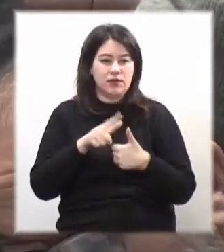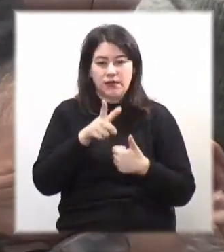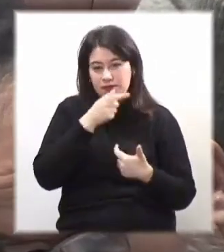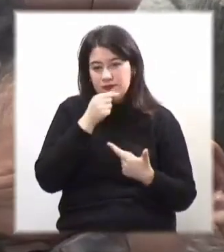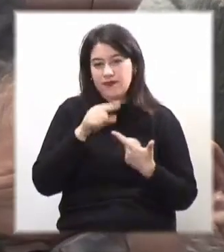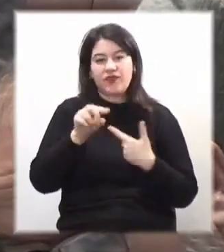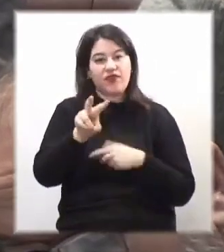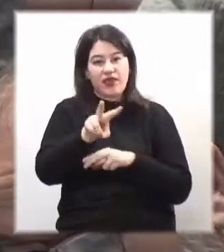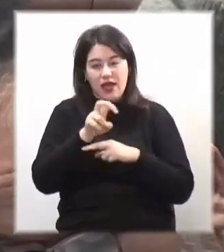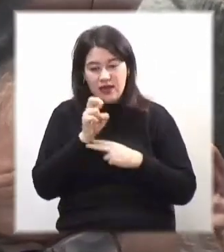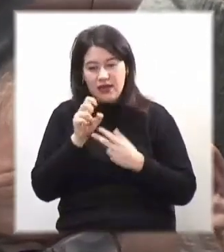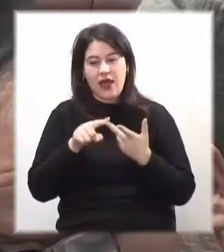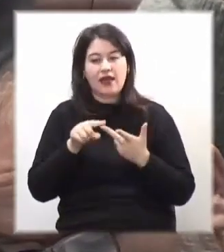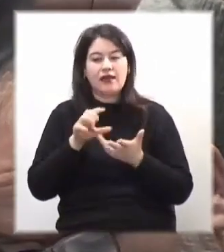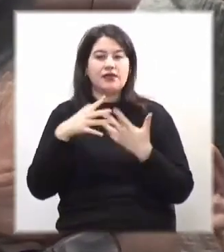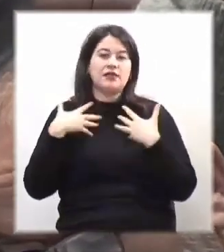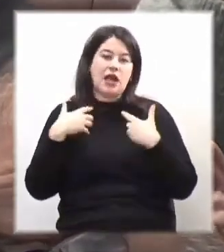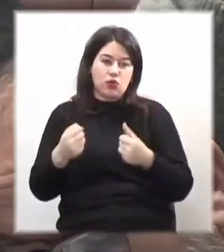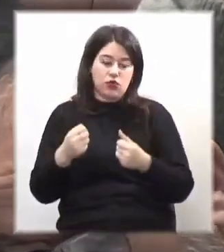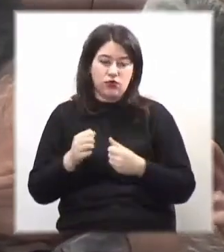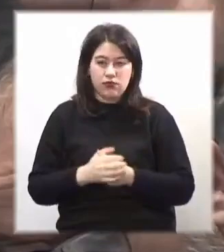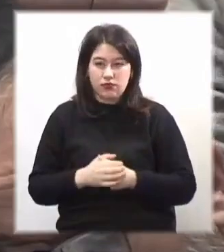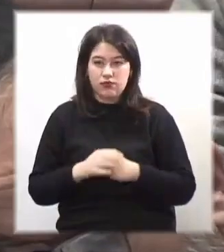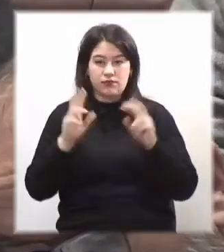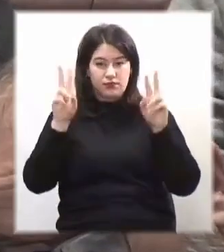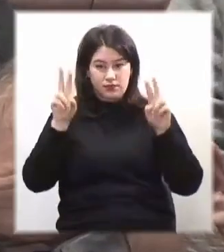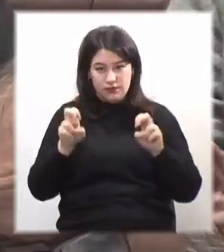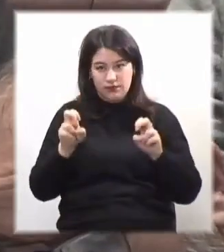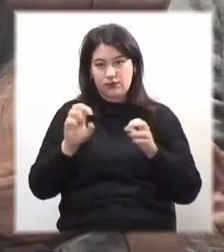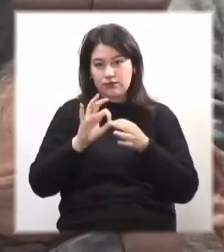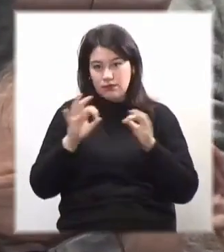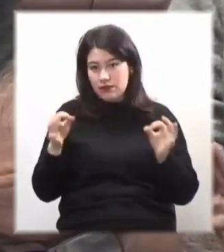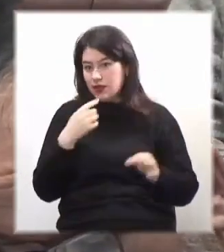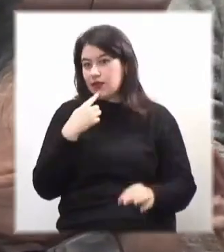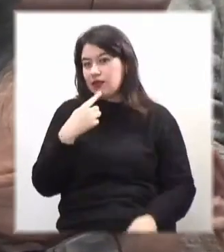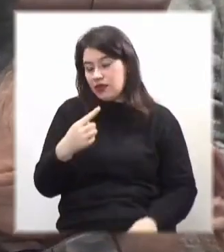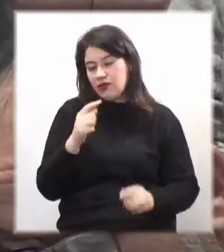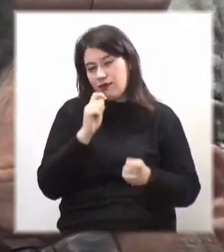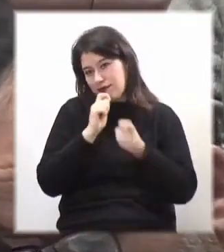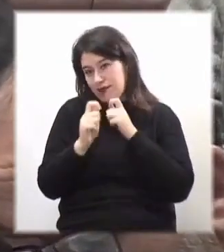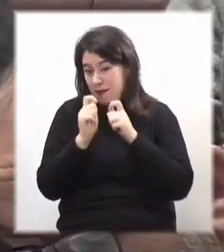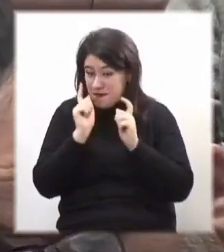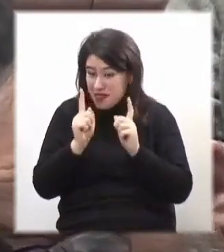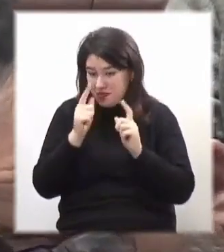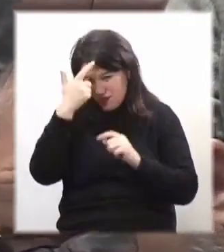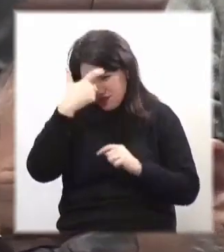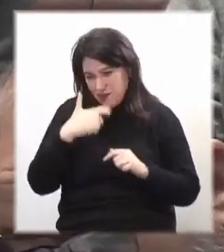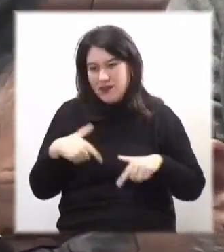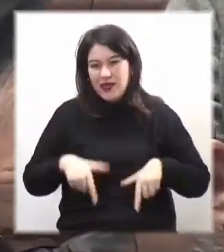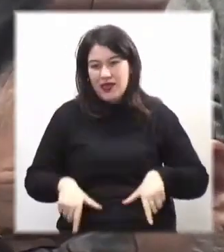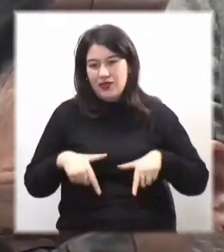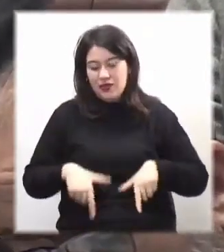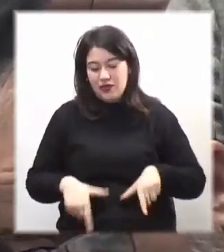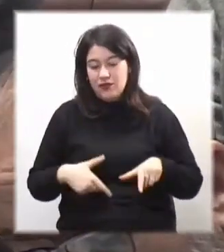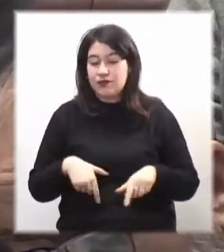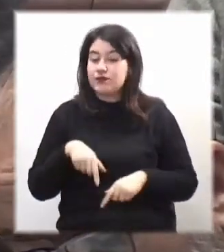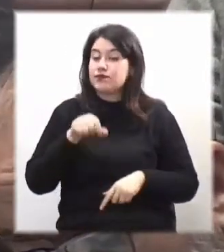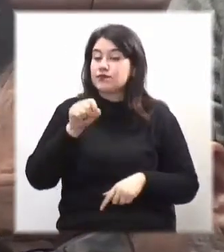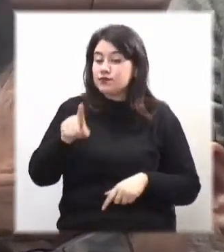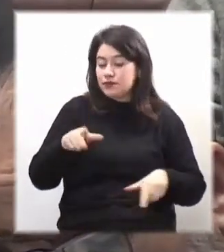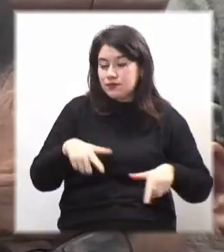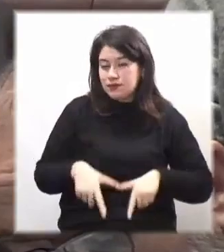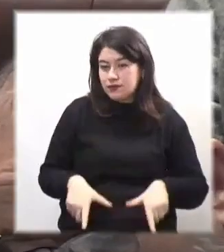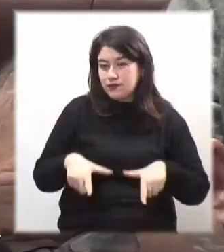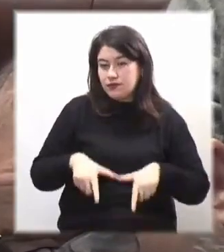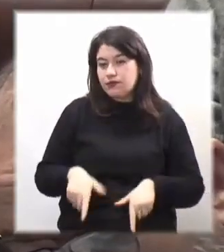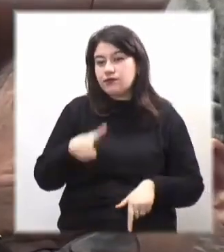la fiscalía y los servicios de salud cierro comillas de la expresión del ministro en esta nota periodística según esta visión del Ministerio